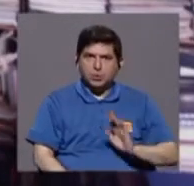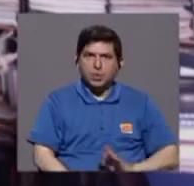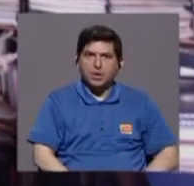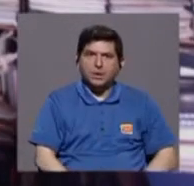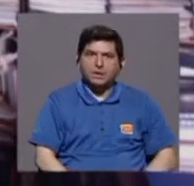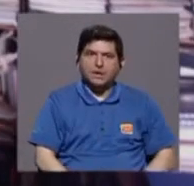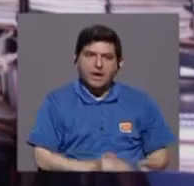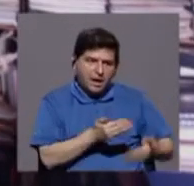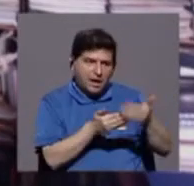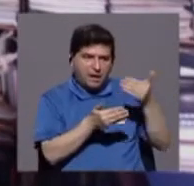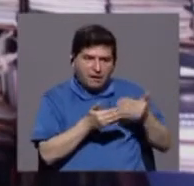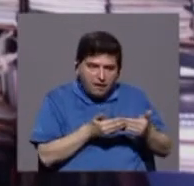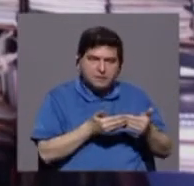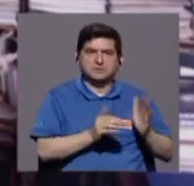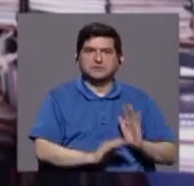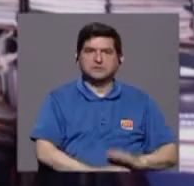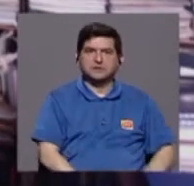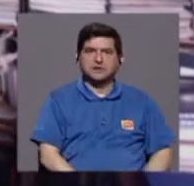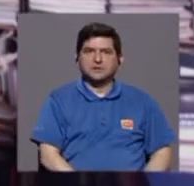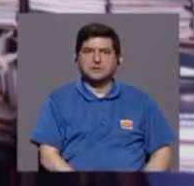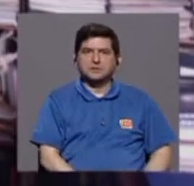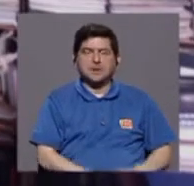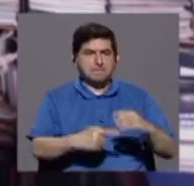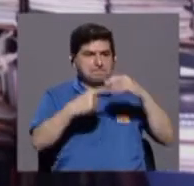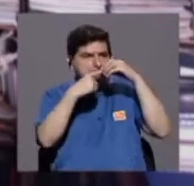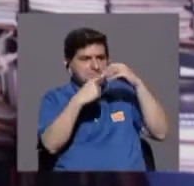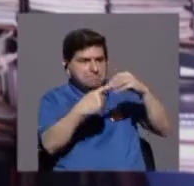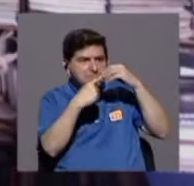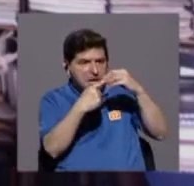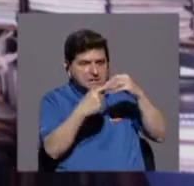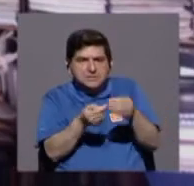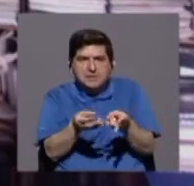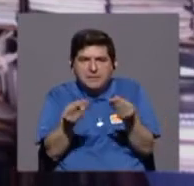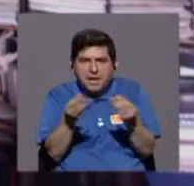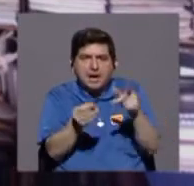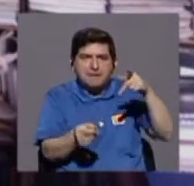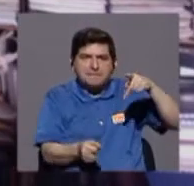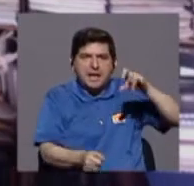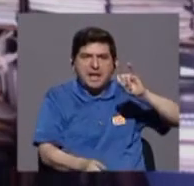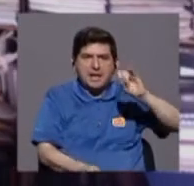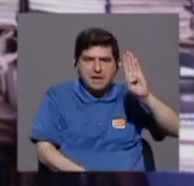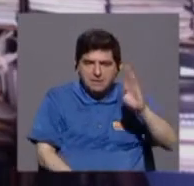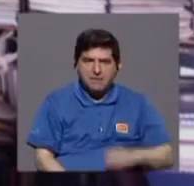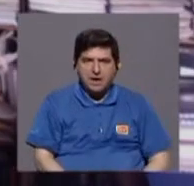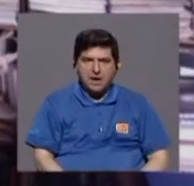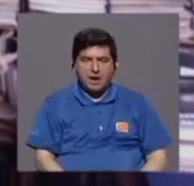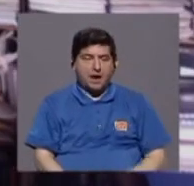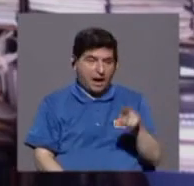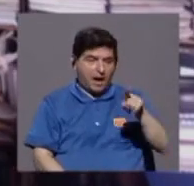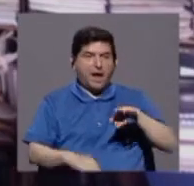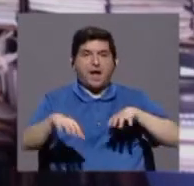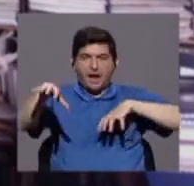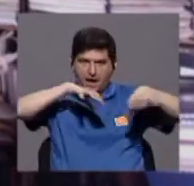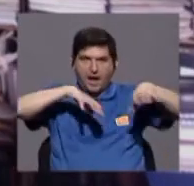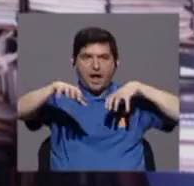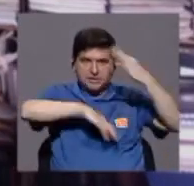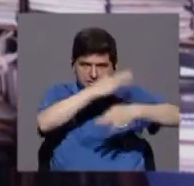donde, bueno, el grueso del Producto Bruto era generado por las